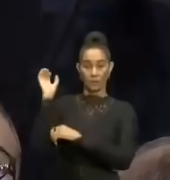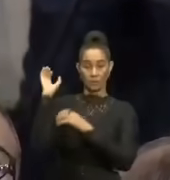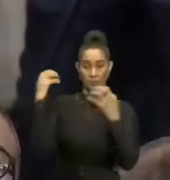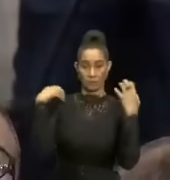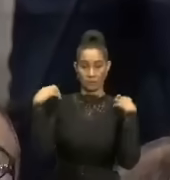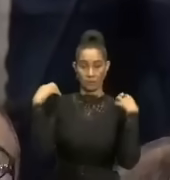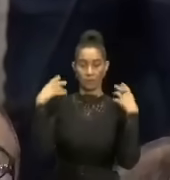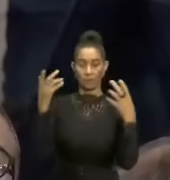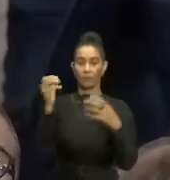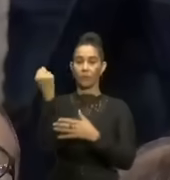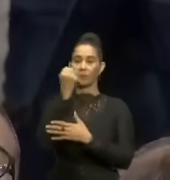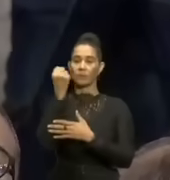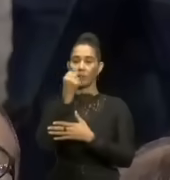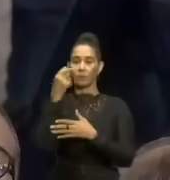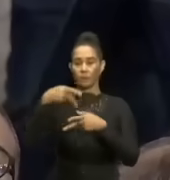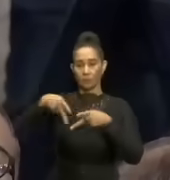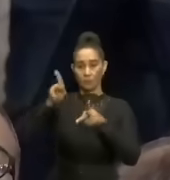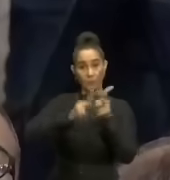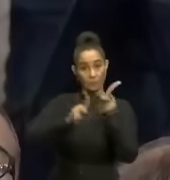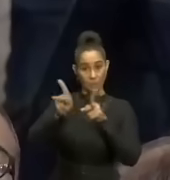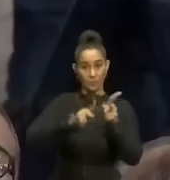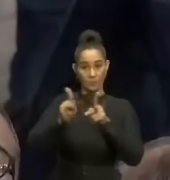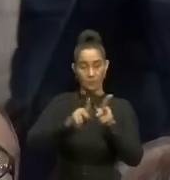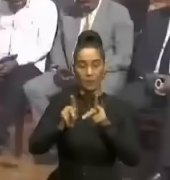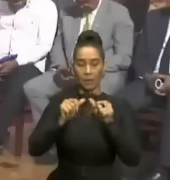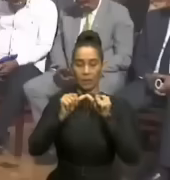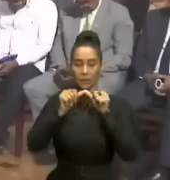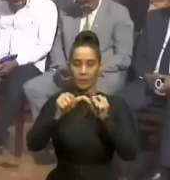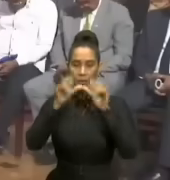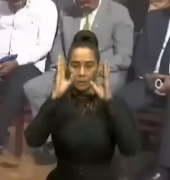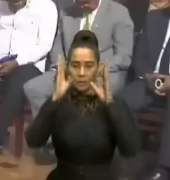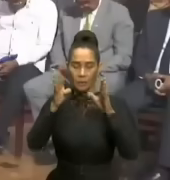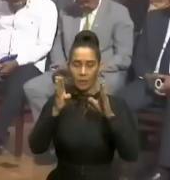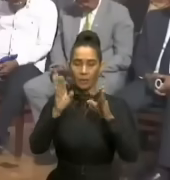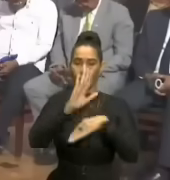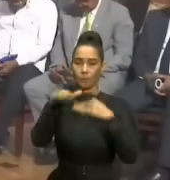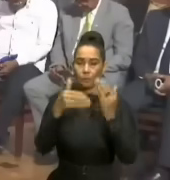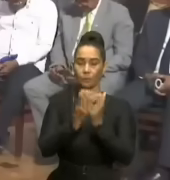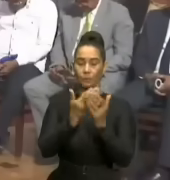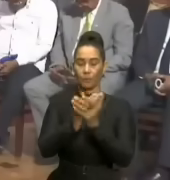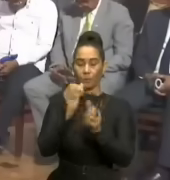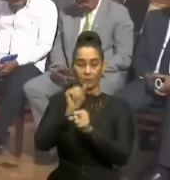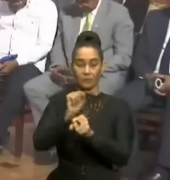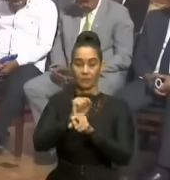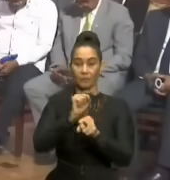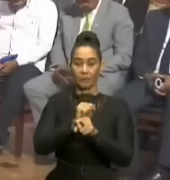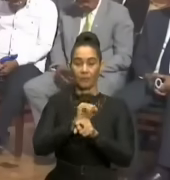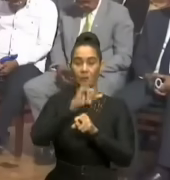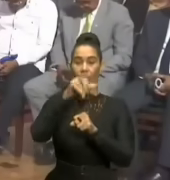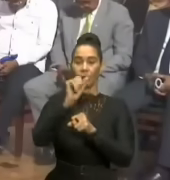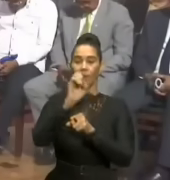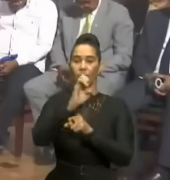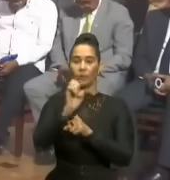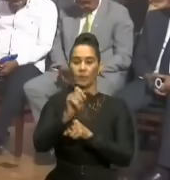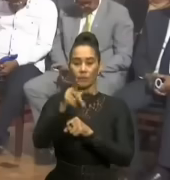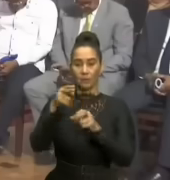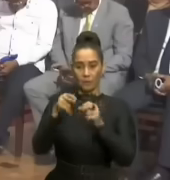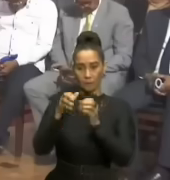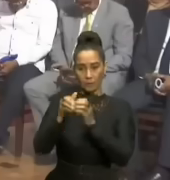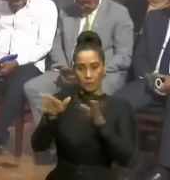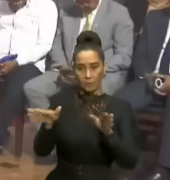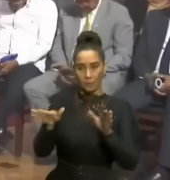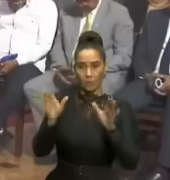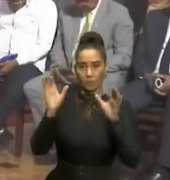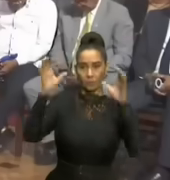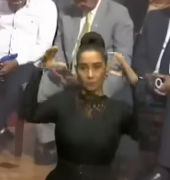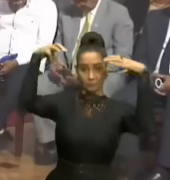sábado usted va a Puerto Plata a darle seguimiento a todo lo que son los trabajos del José Briceño. Usted inauguró un